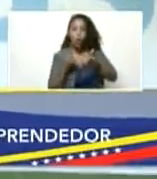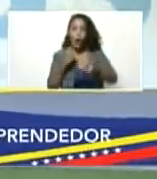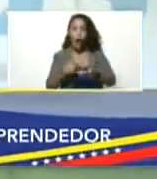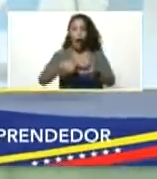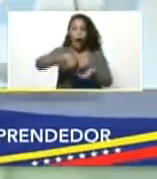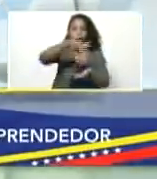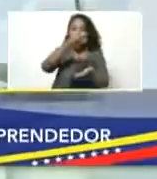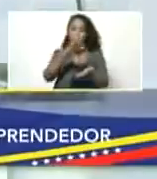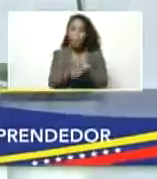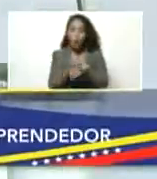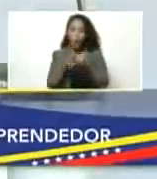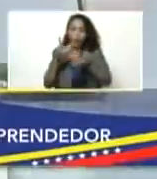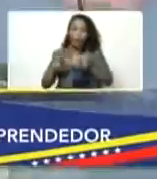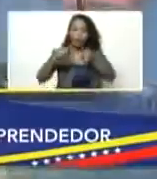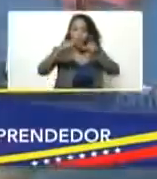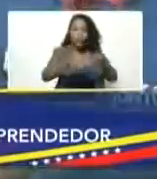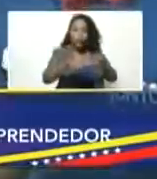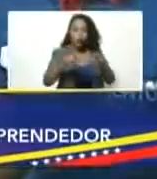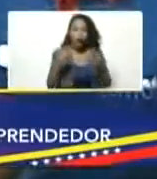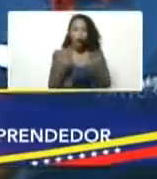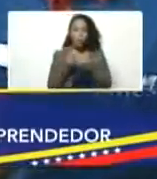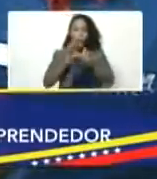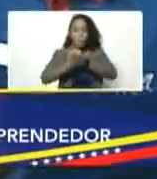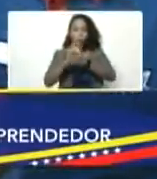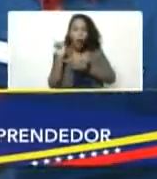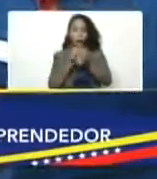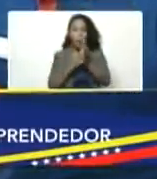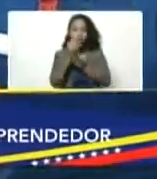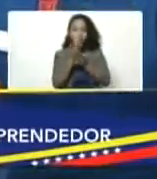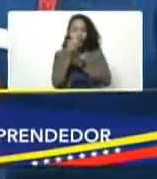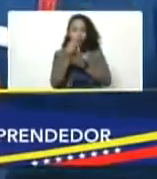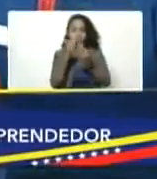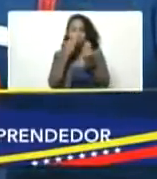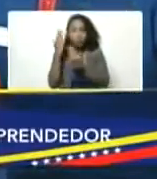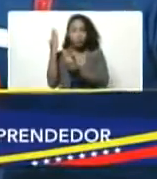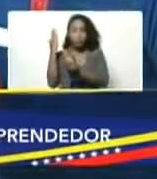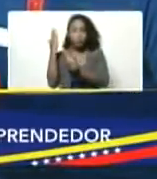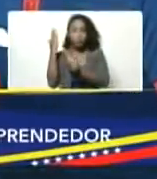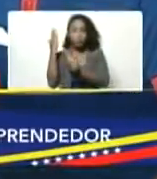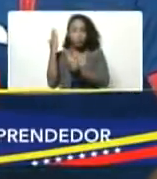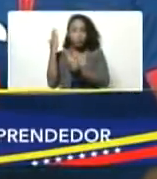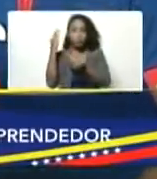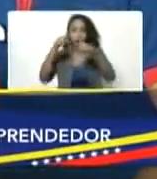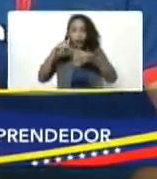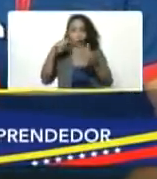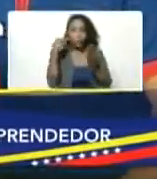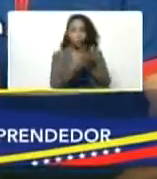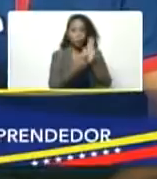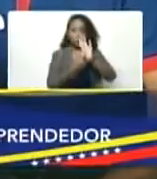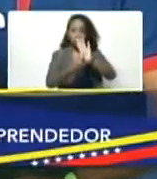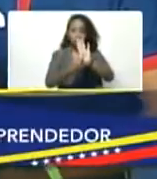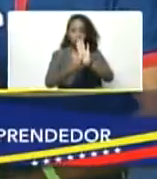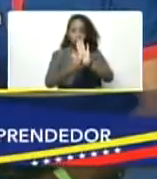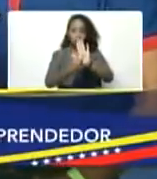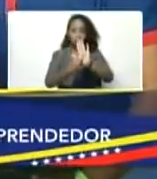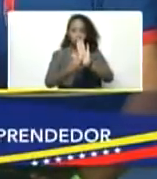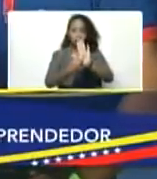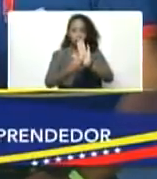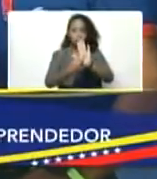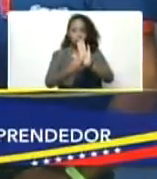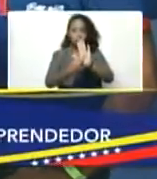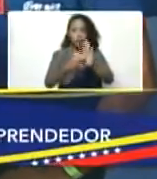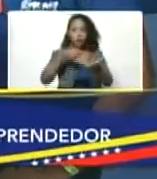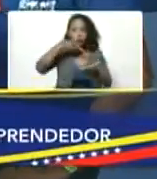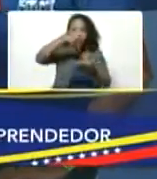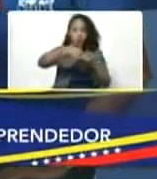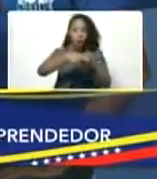certifica que el compañero Eliu es un emprendedor. ¿Okay? Aquí me va a mostrar lo que es el